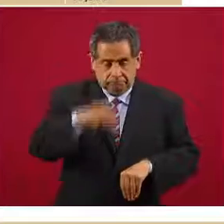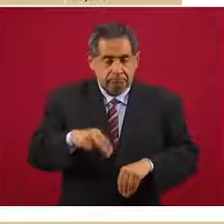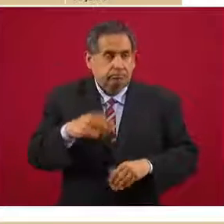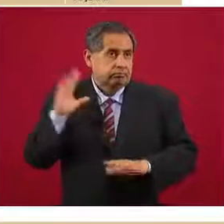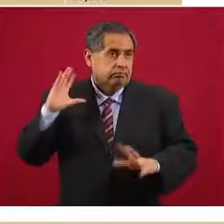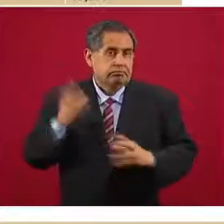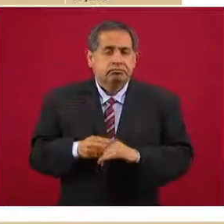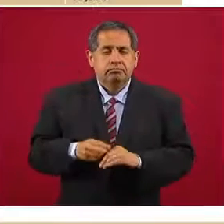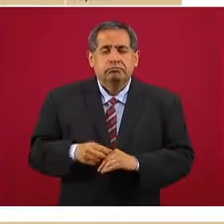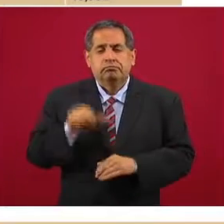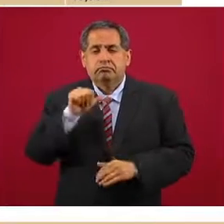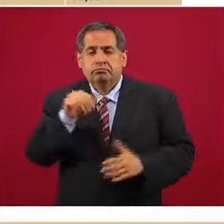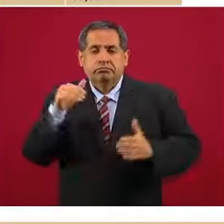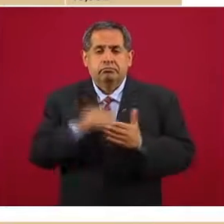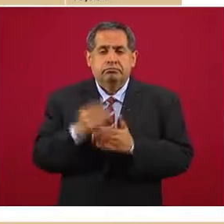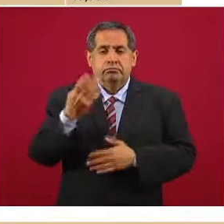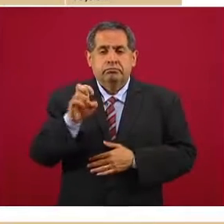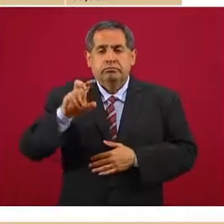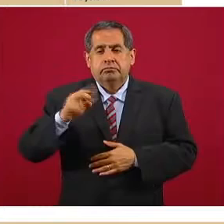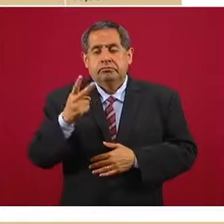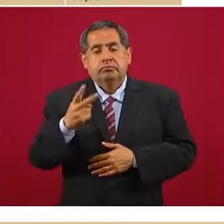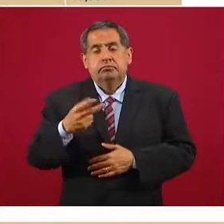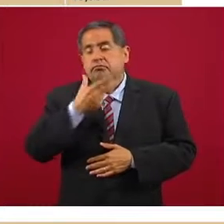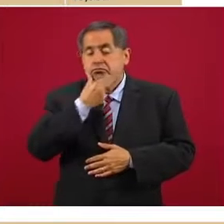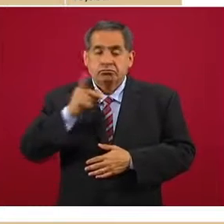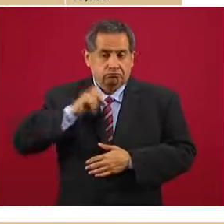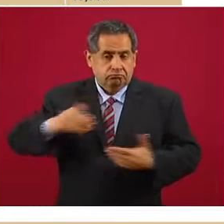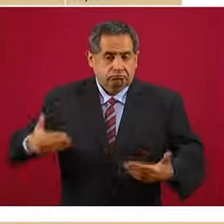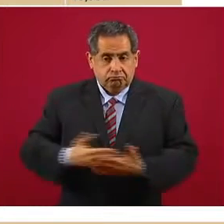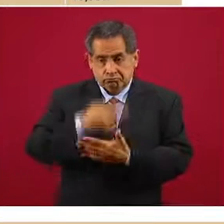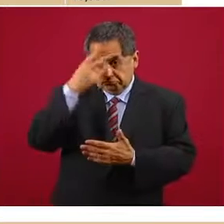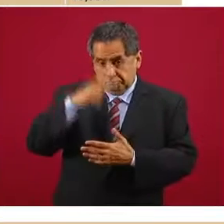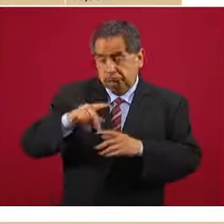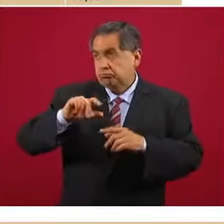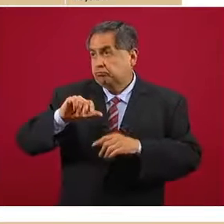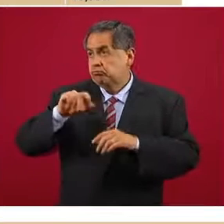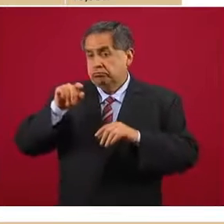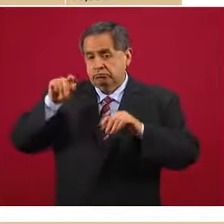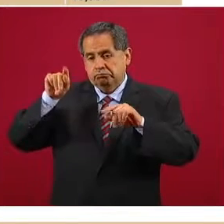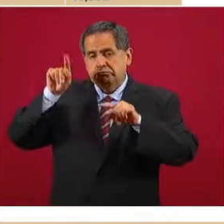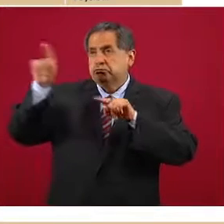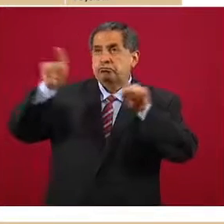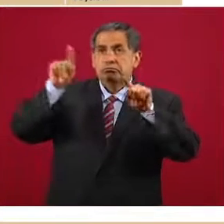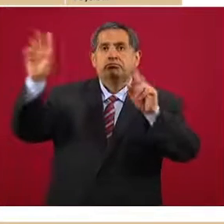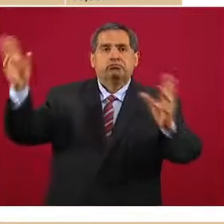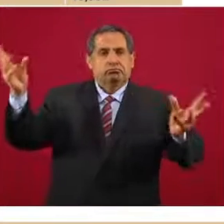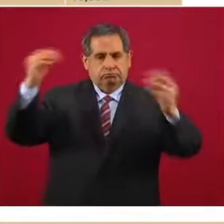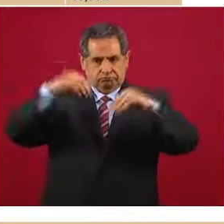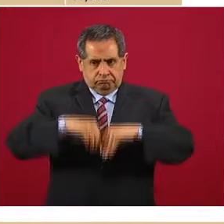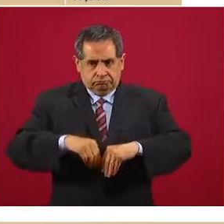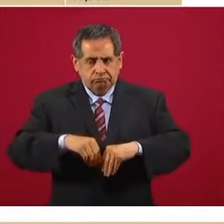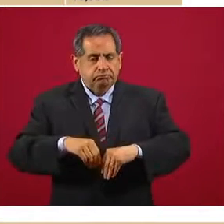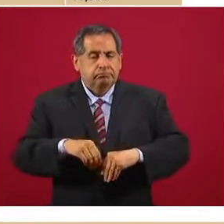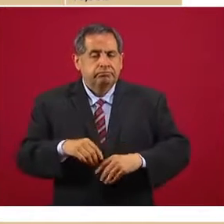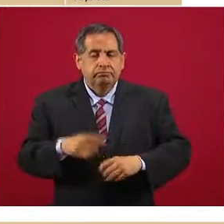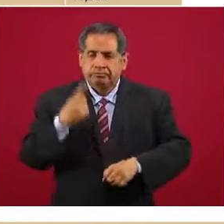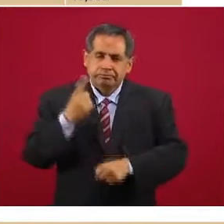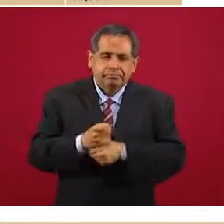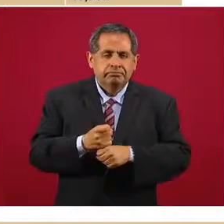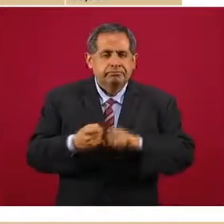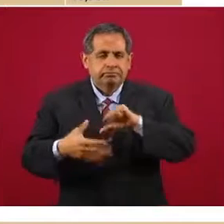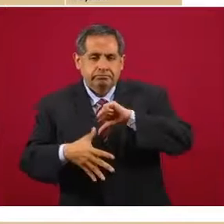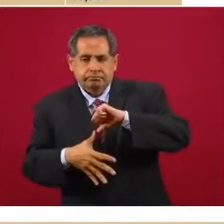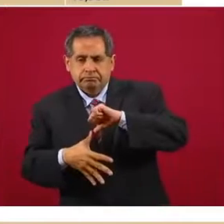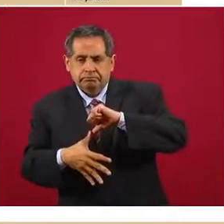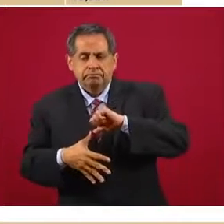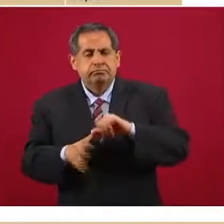llevamos 16.932 mexicanas y mexicanos repatriados. En primer lugar destaca América Latina,